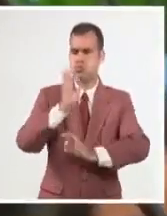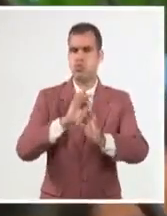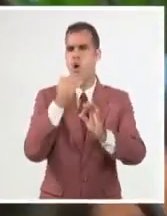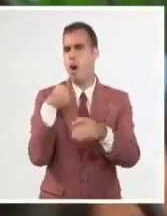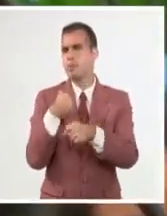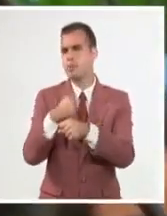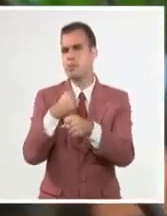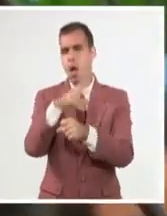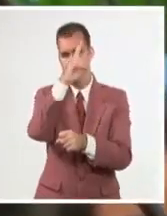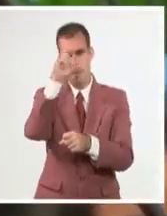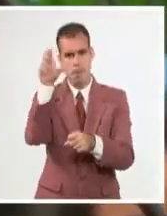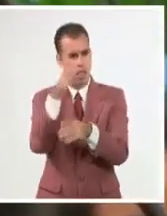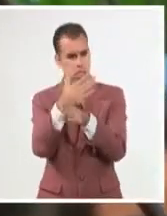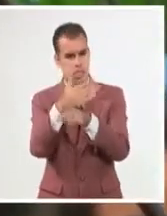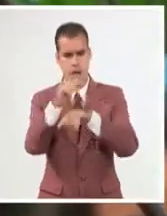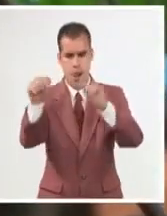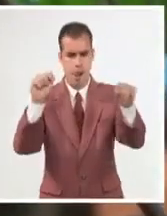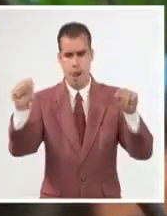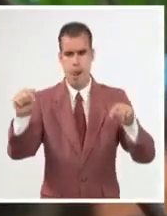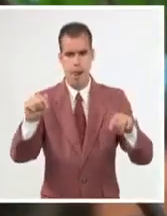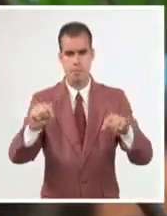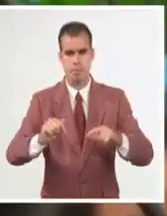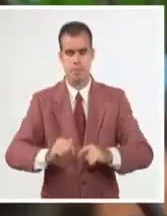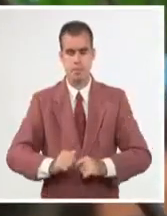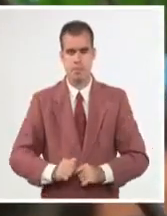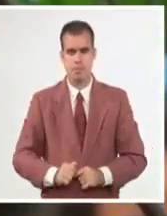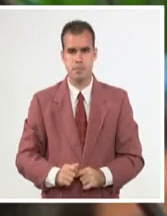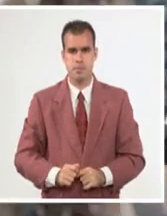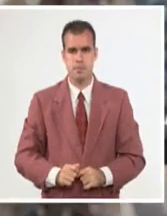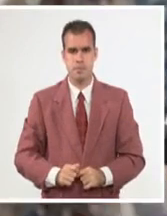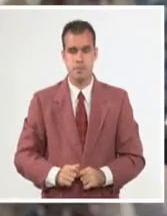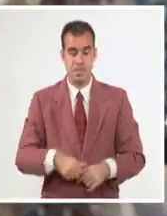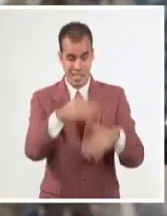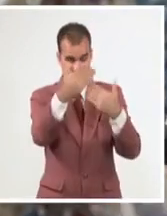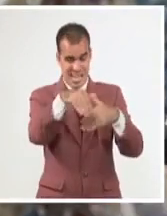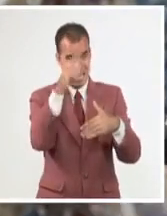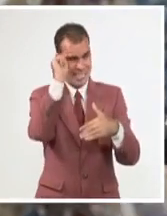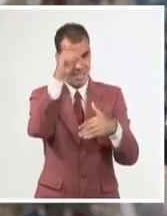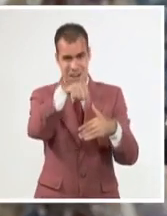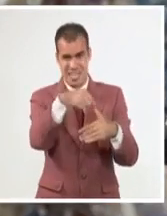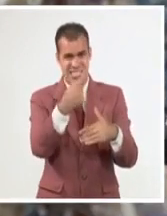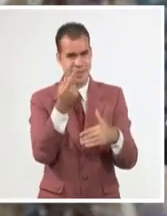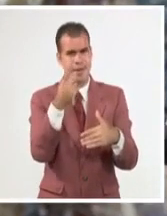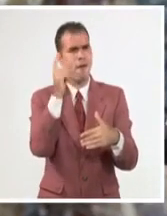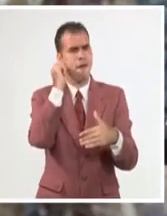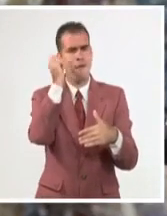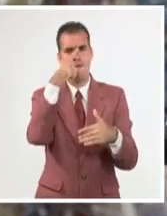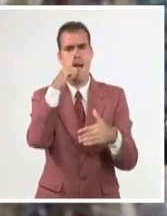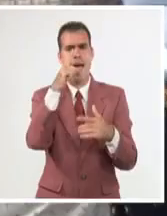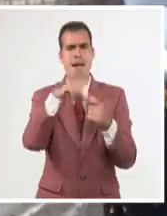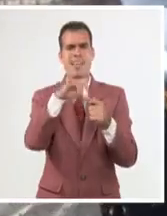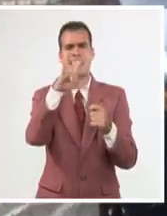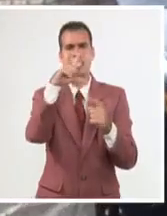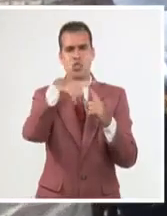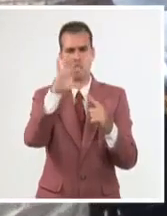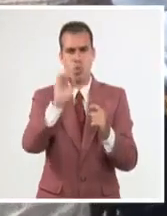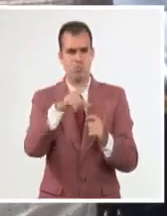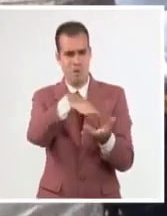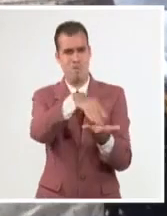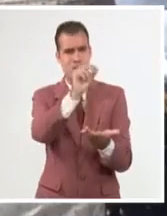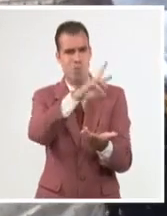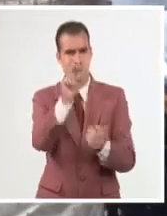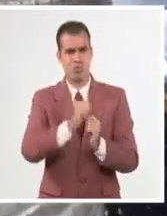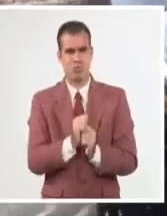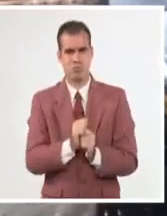social en las comunidades más vulnerables de La Habana. Barrios que hoy conocen mejor, como el Fanguito, en Plaza de la Revolución, donde han